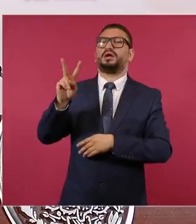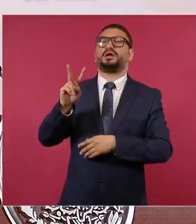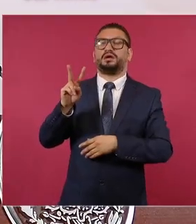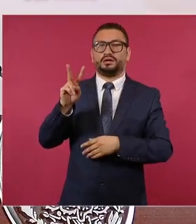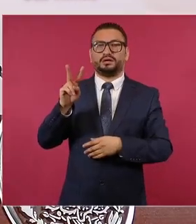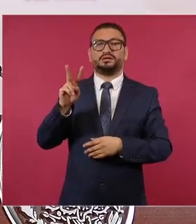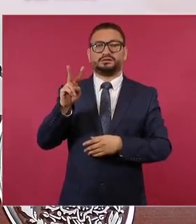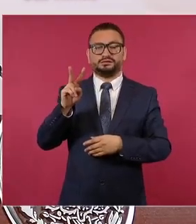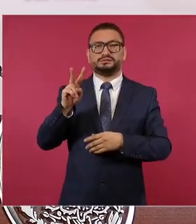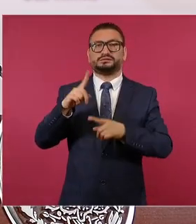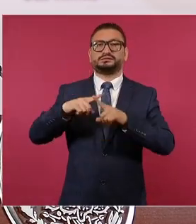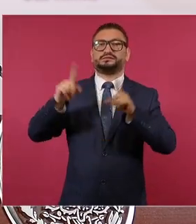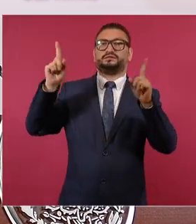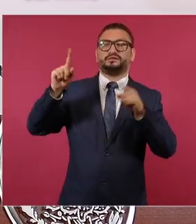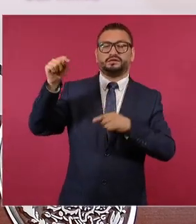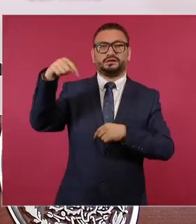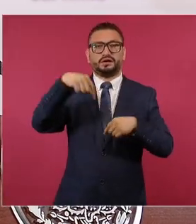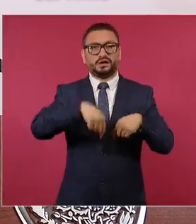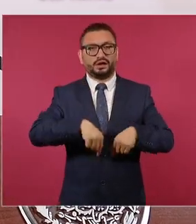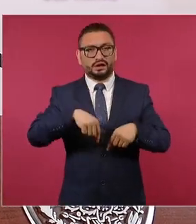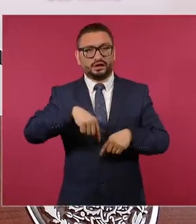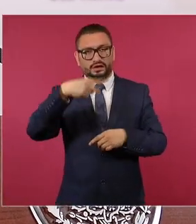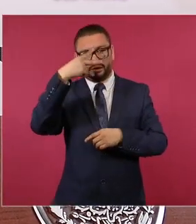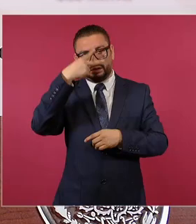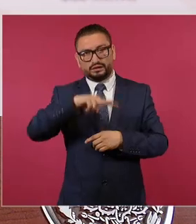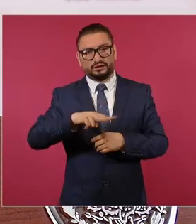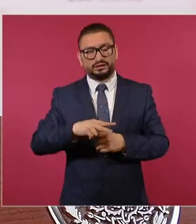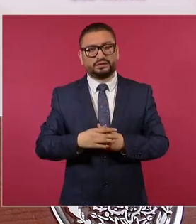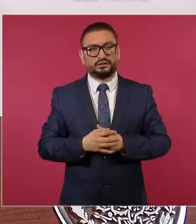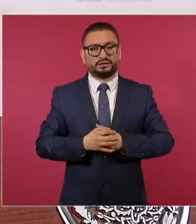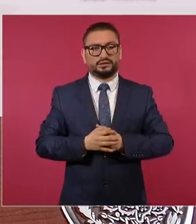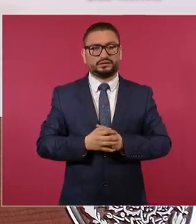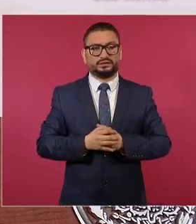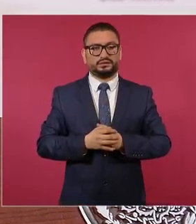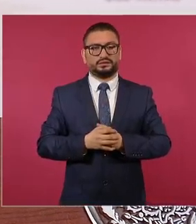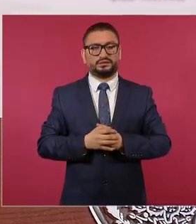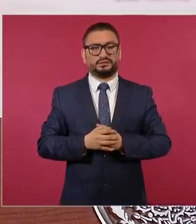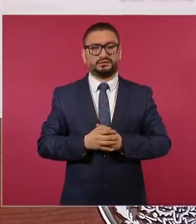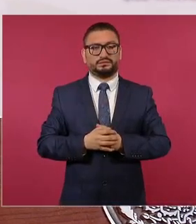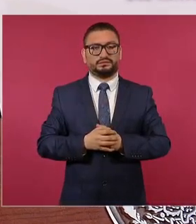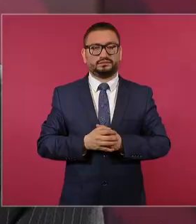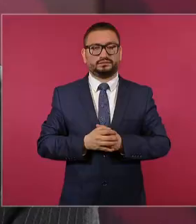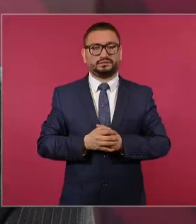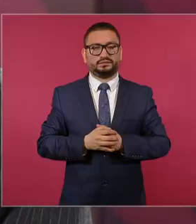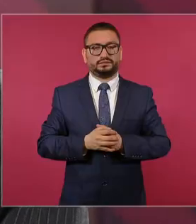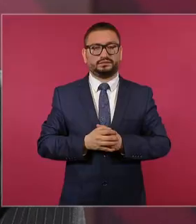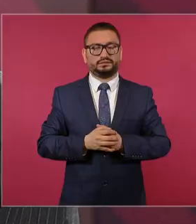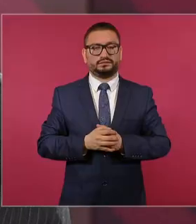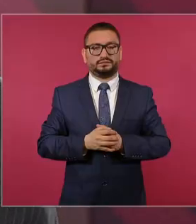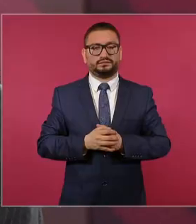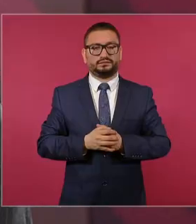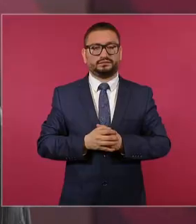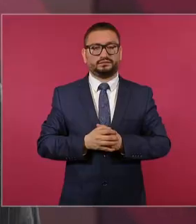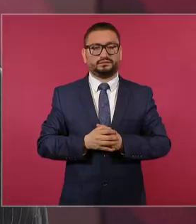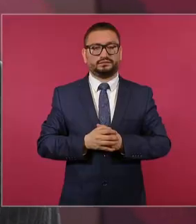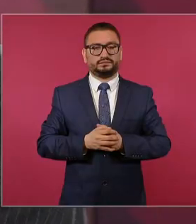de que aquí somos